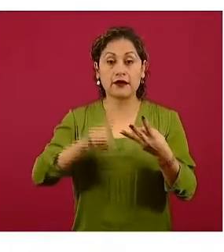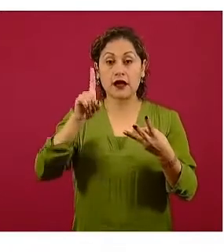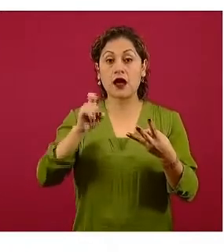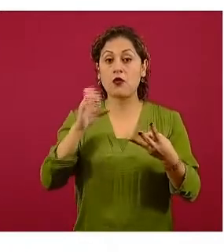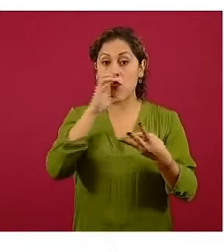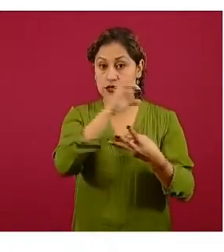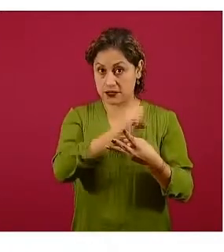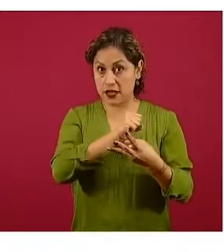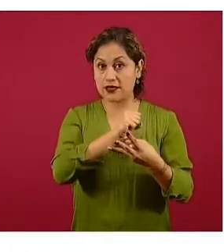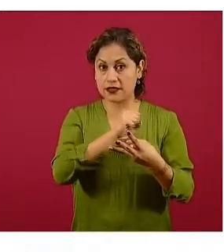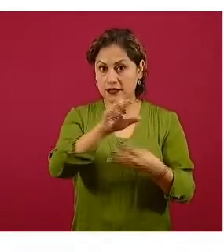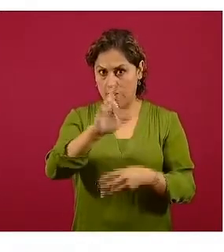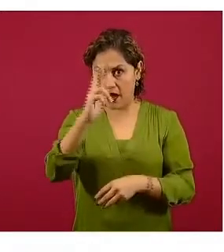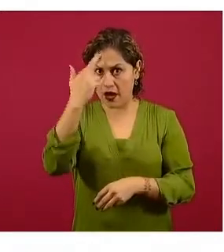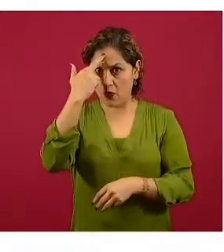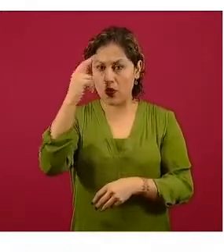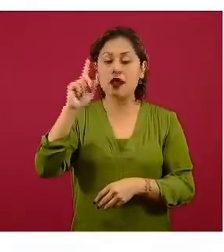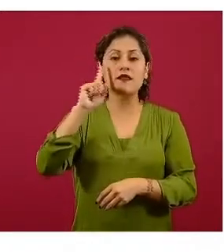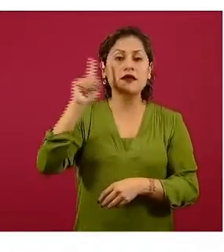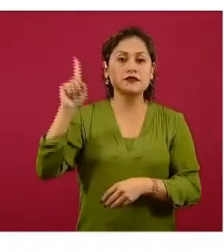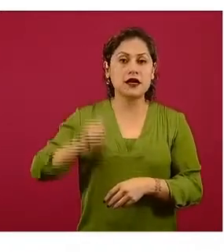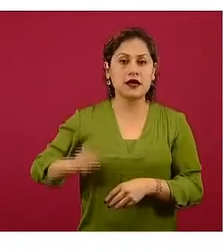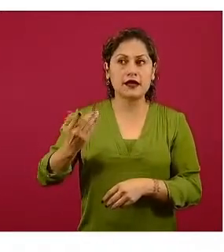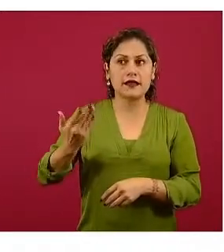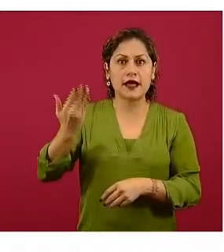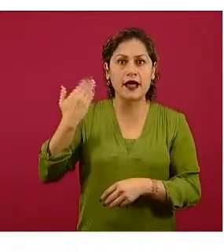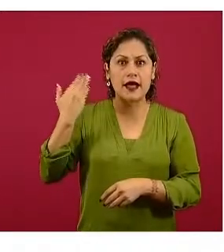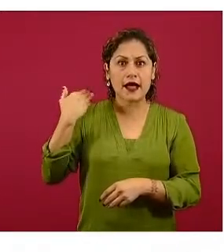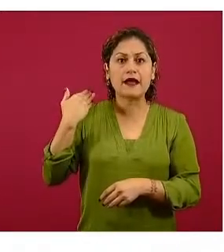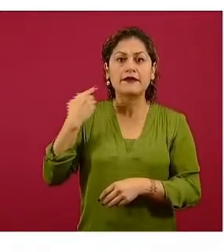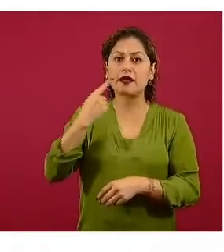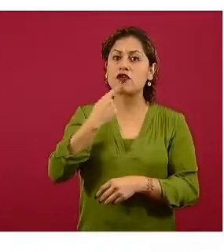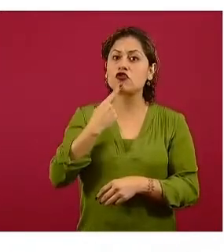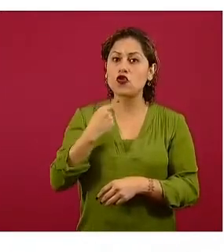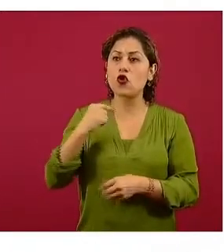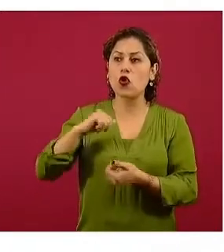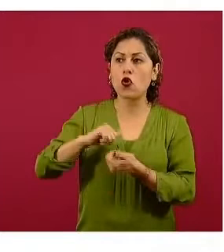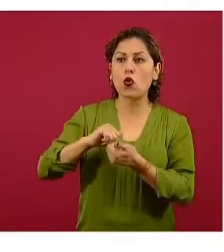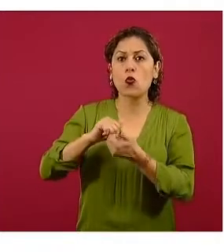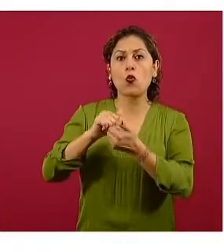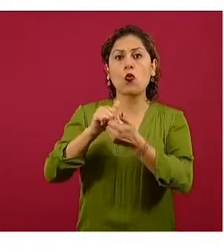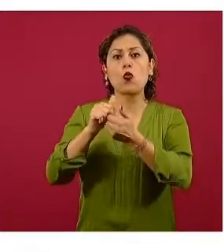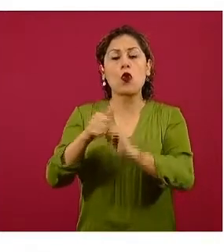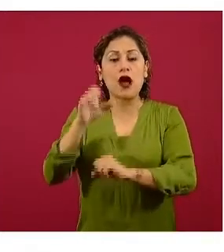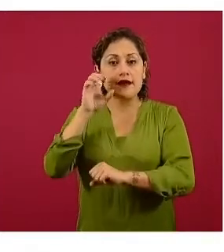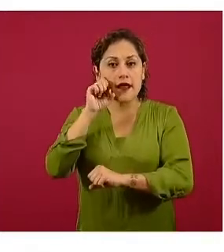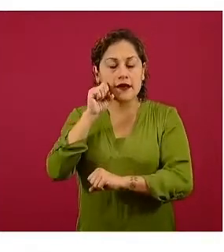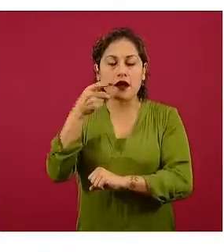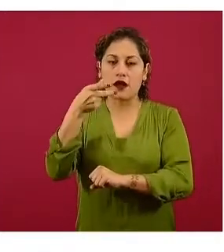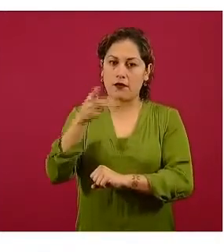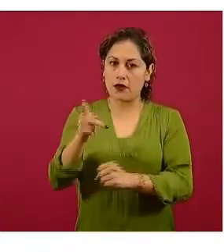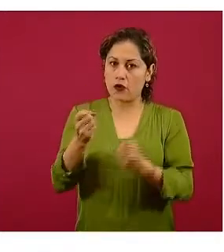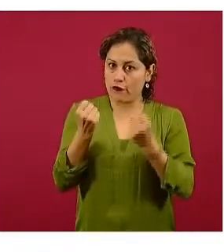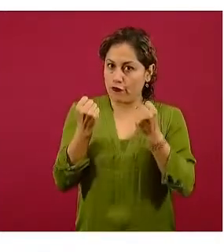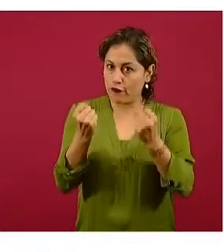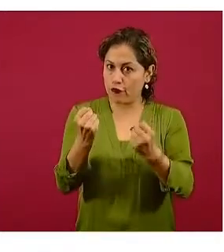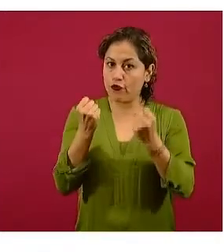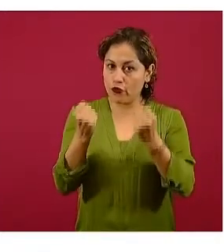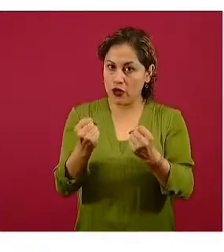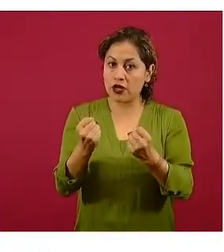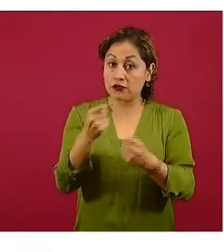Aguascalientes. Recordemos que Zacatecas viene saliendo de un semáforo en rojo, ¿no? Pero se mantiene todavía en un nivel que